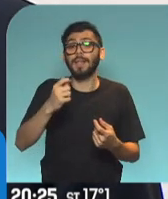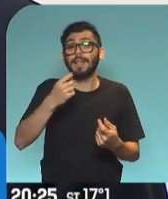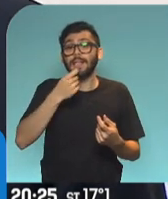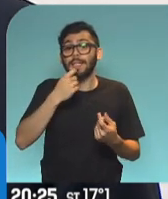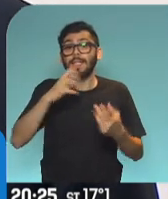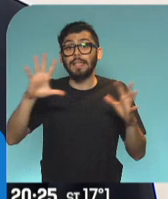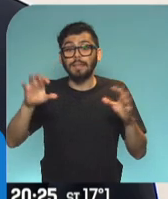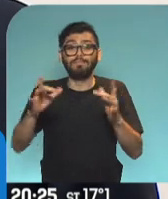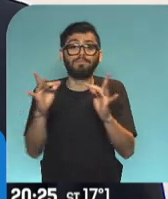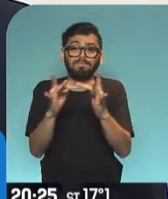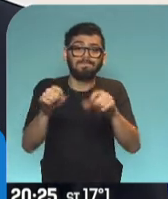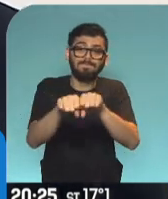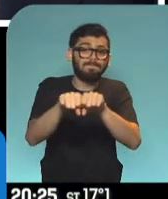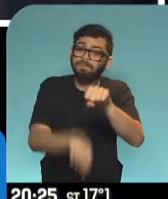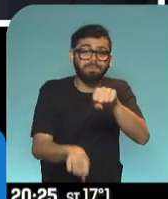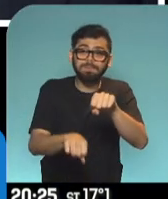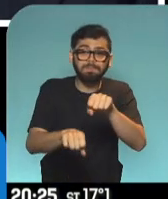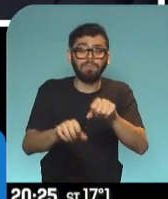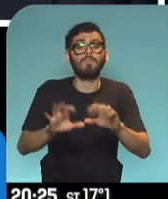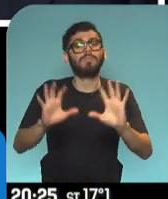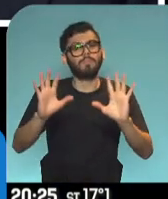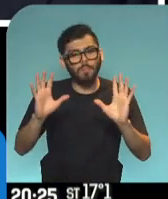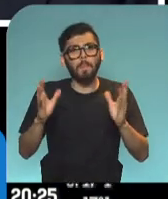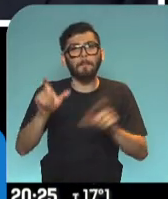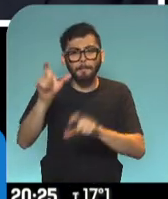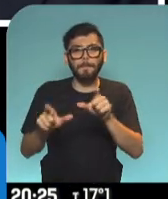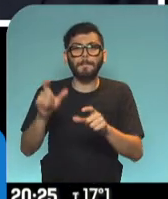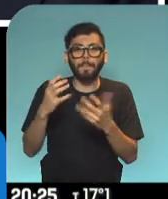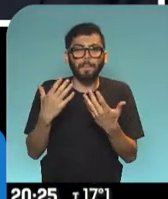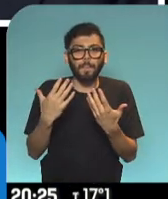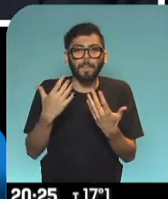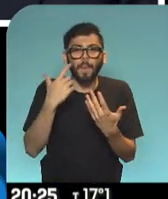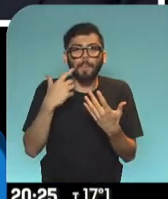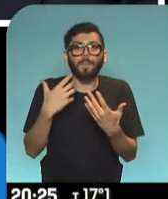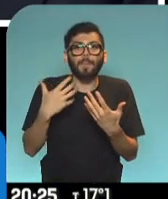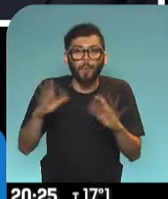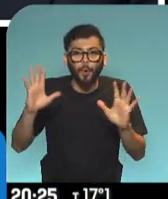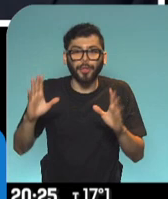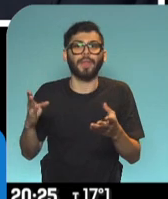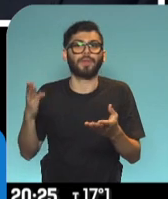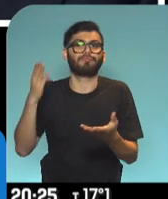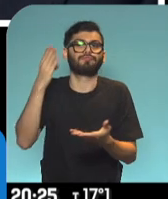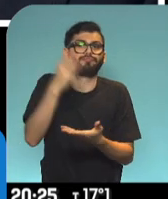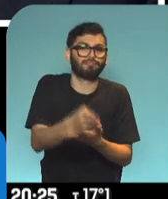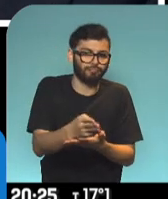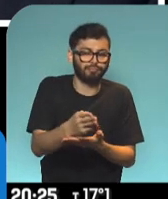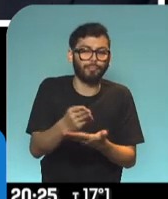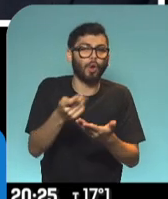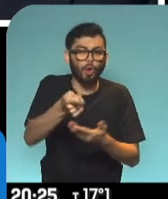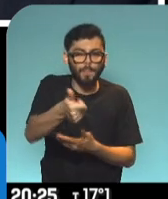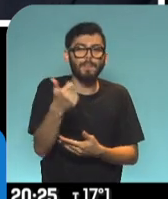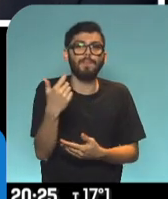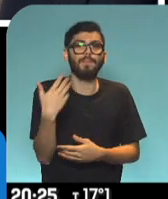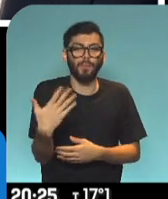sea deficiente o no exista, sí, obviamente, poder adquirir el boleto de manera presencial en cada una